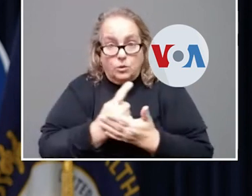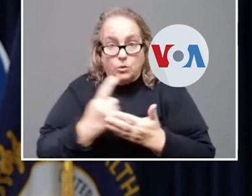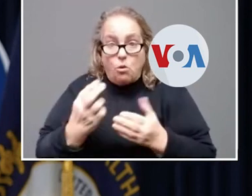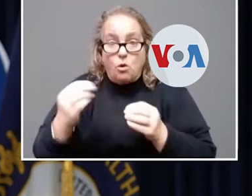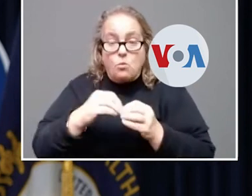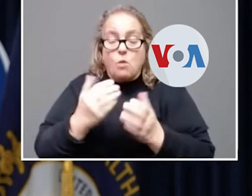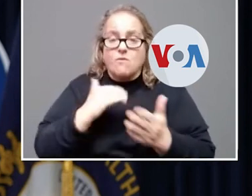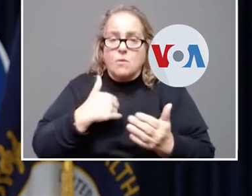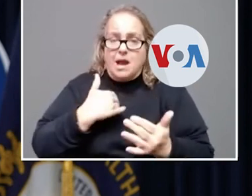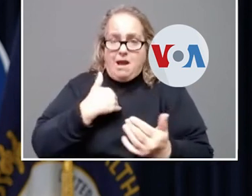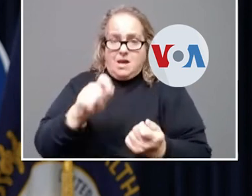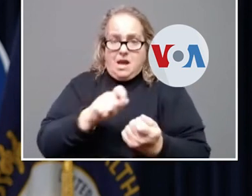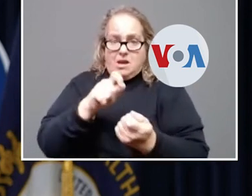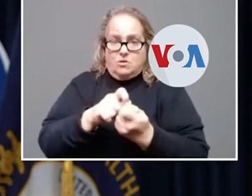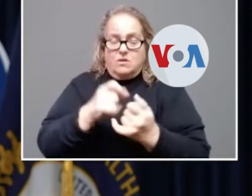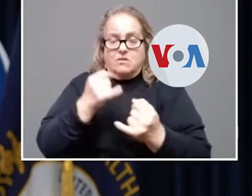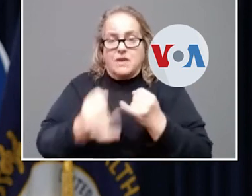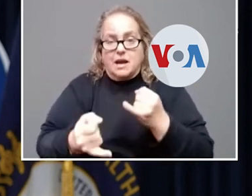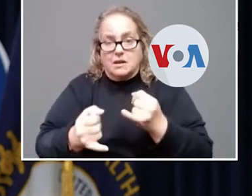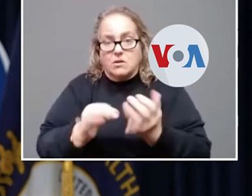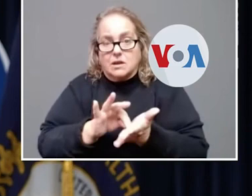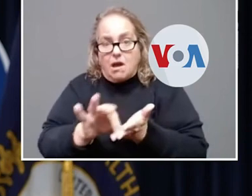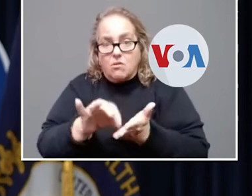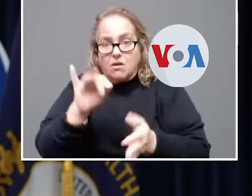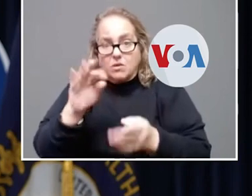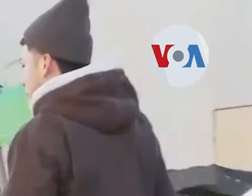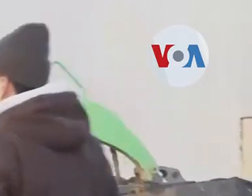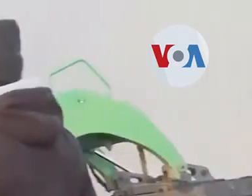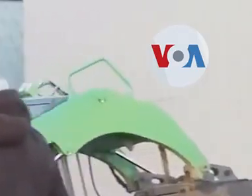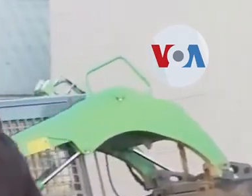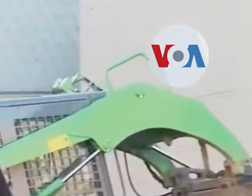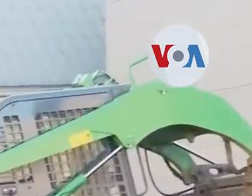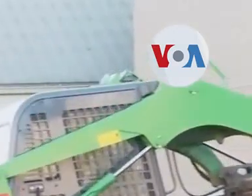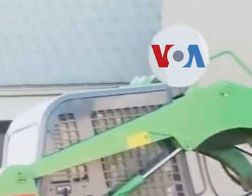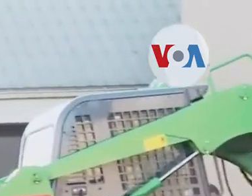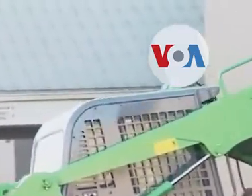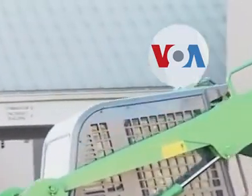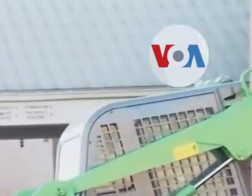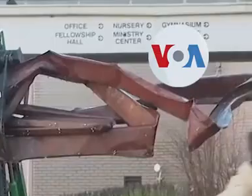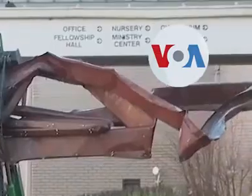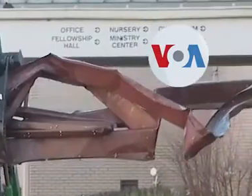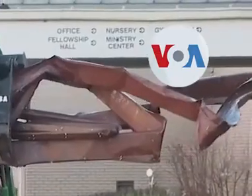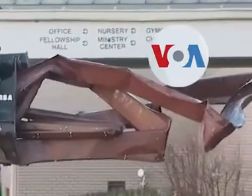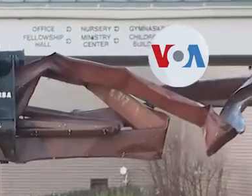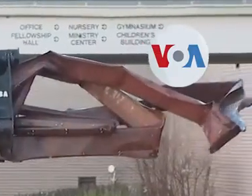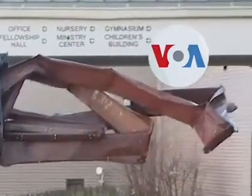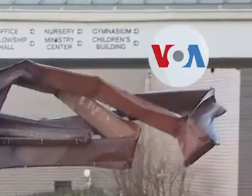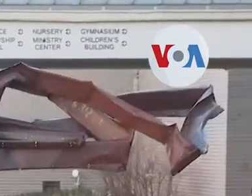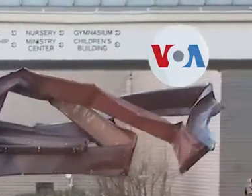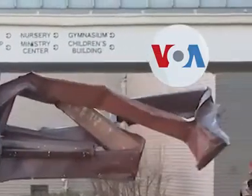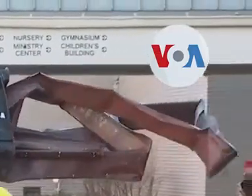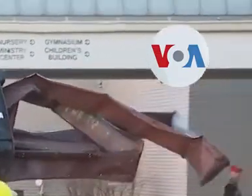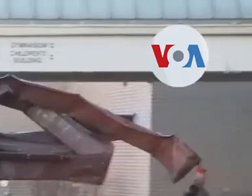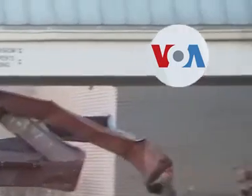culto que cuyo paradero se desconoce y seguimos trabajando para encontrar los 300 miembros de la guardia nacional refuerzan los equipos de búsqueda